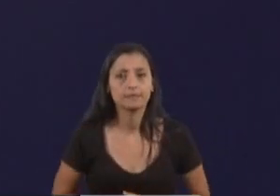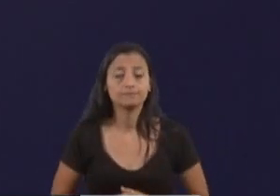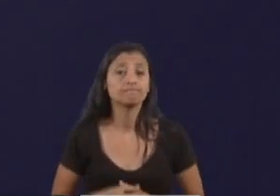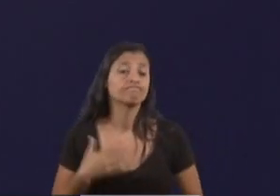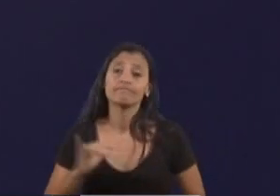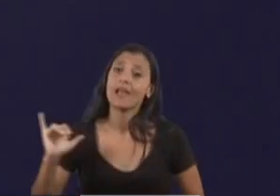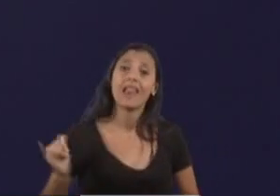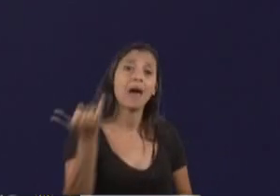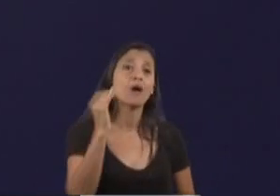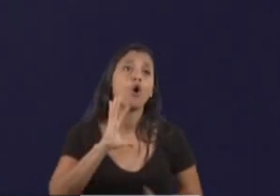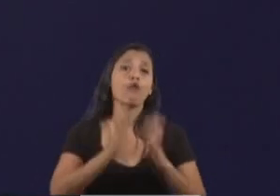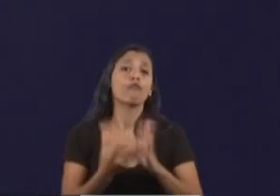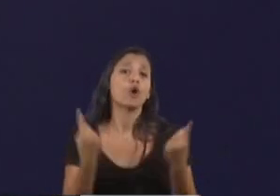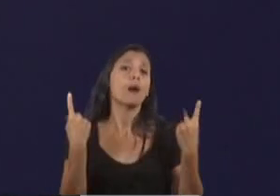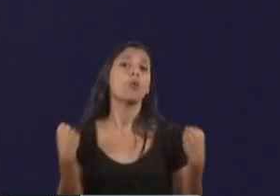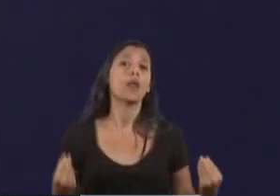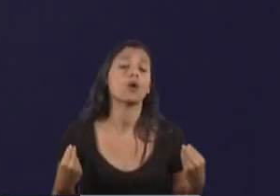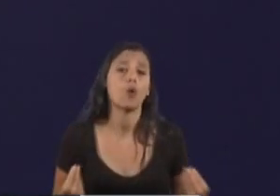la mejor manera de